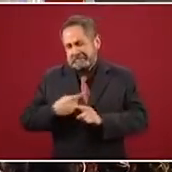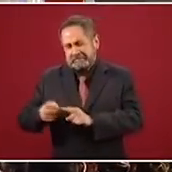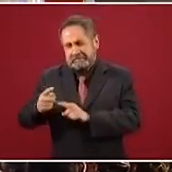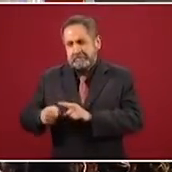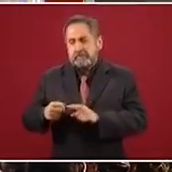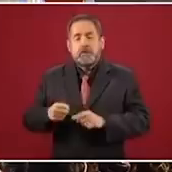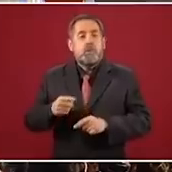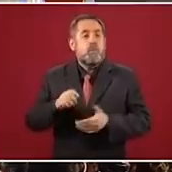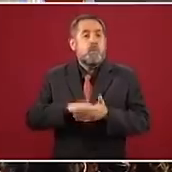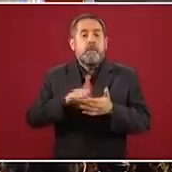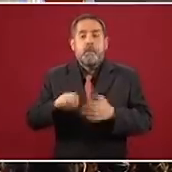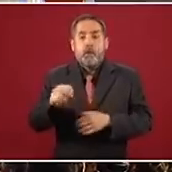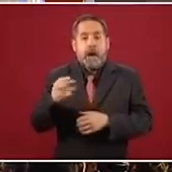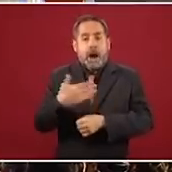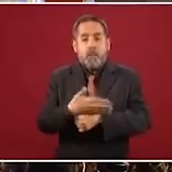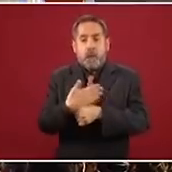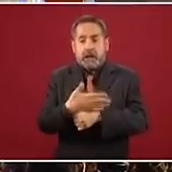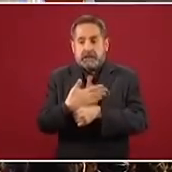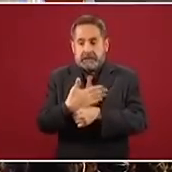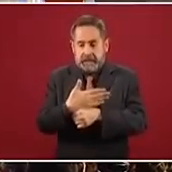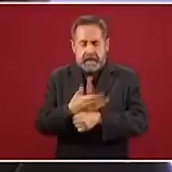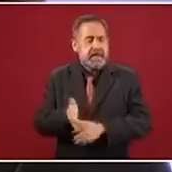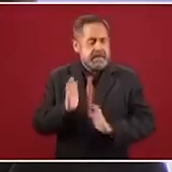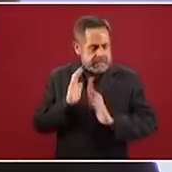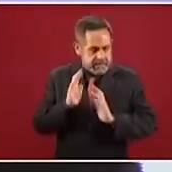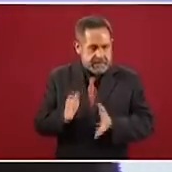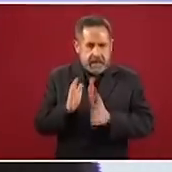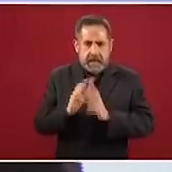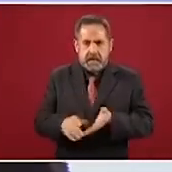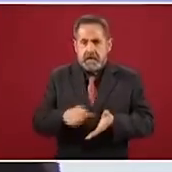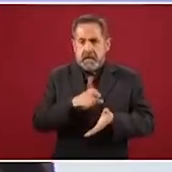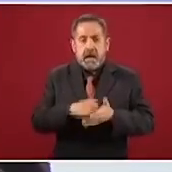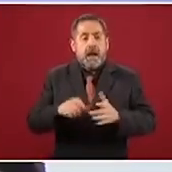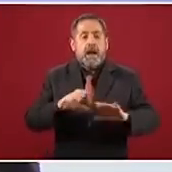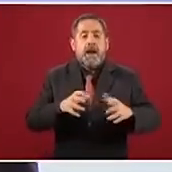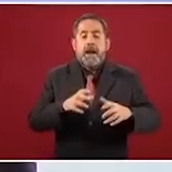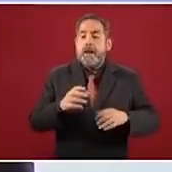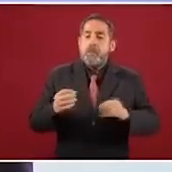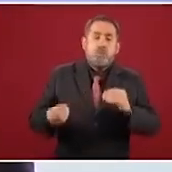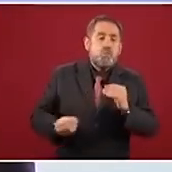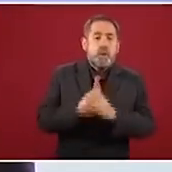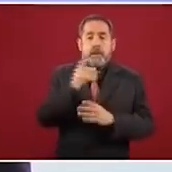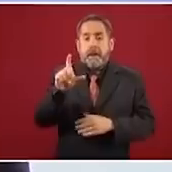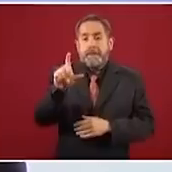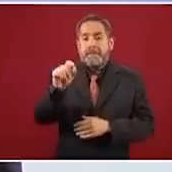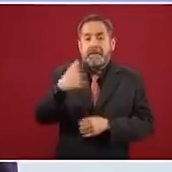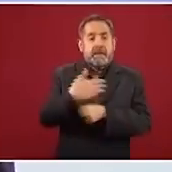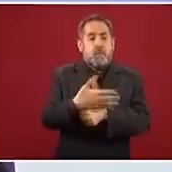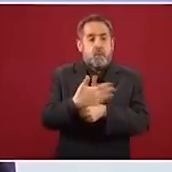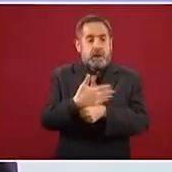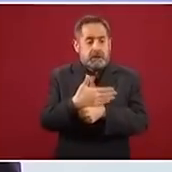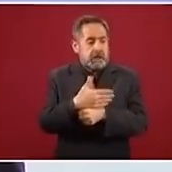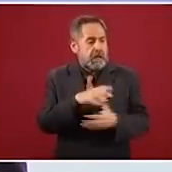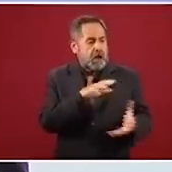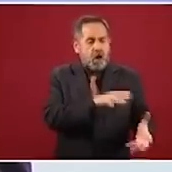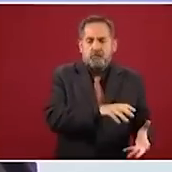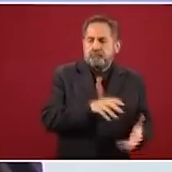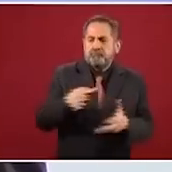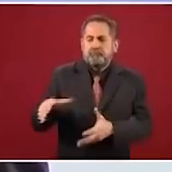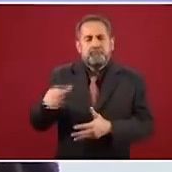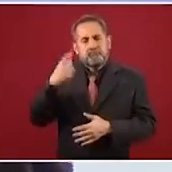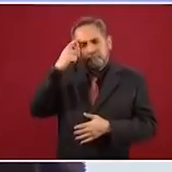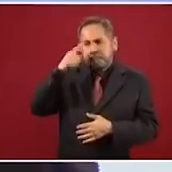de ambulancias, y ya se ha arrancado con las primeras 20 ambulancias que se entregaron en la primera semana de enero